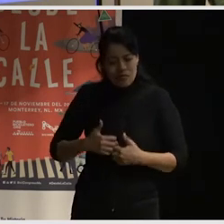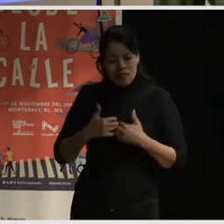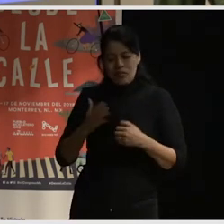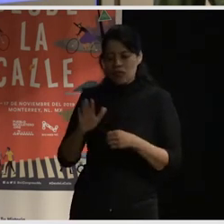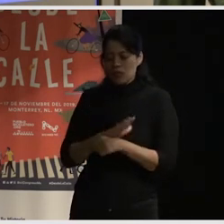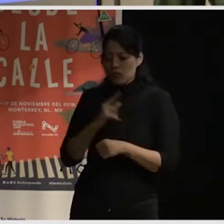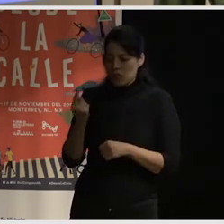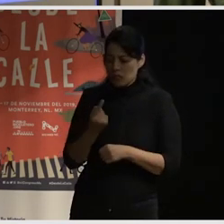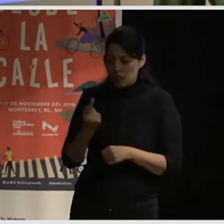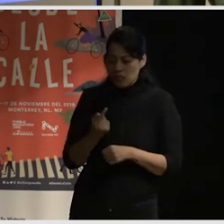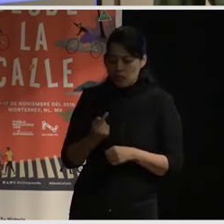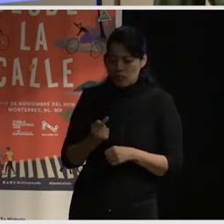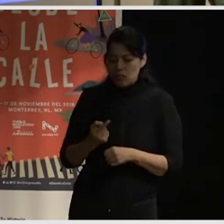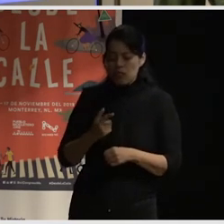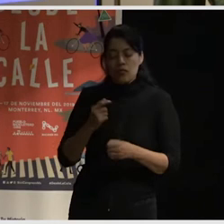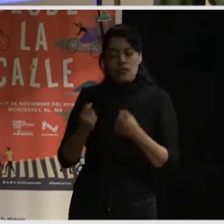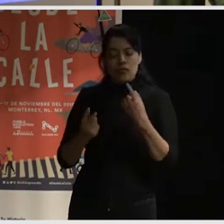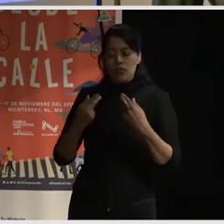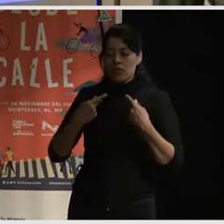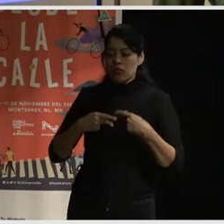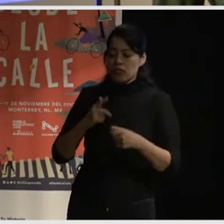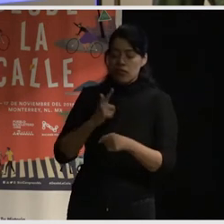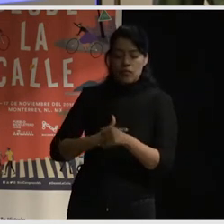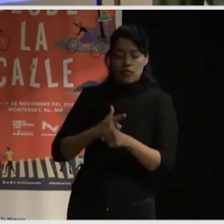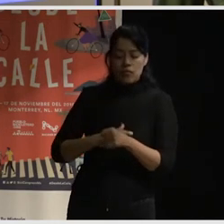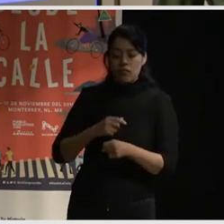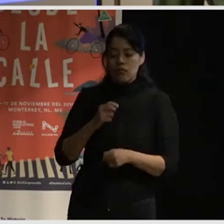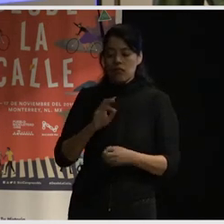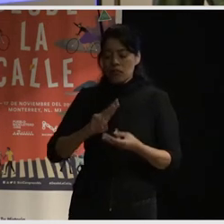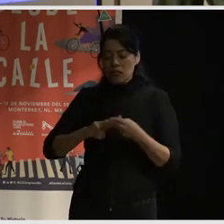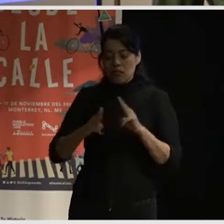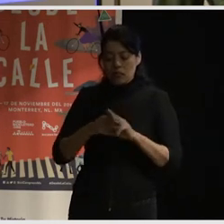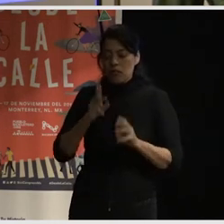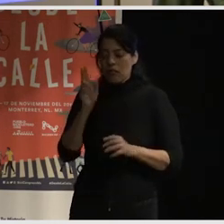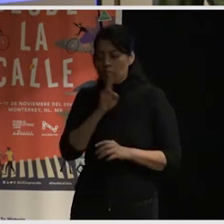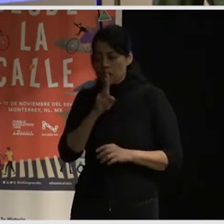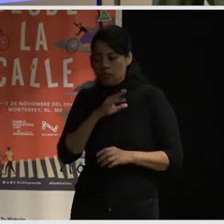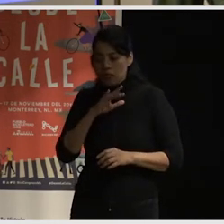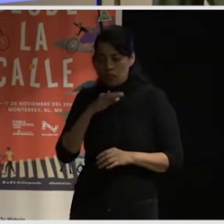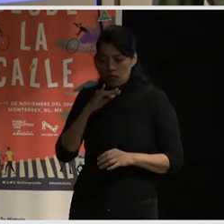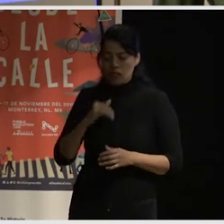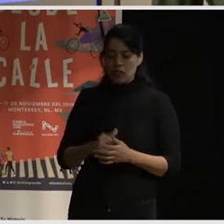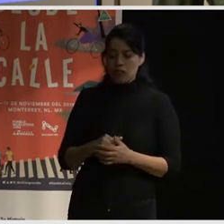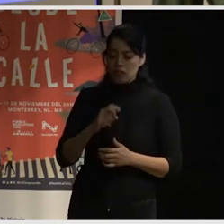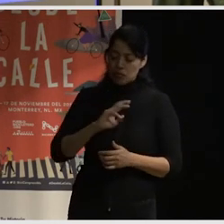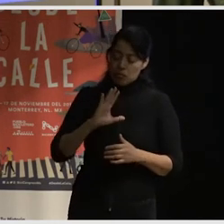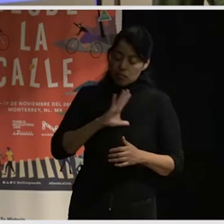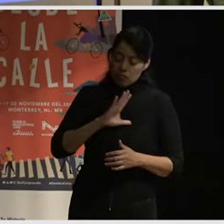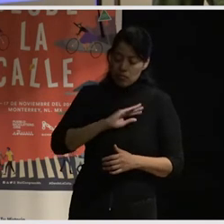siendo está enfermando sea causa de esto y en consecuencia hay decesos pues